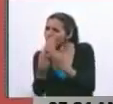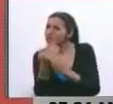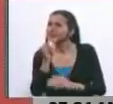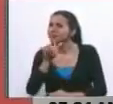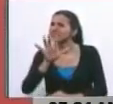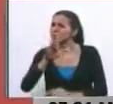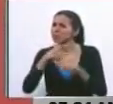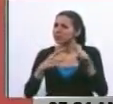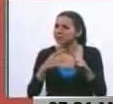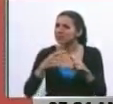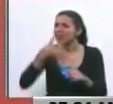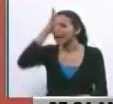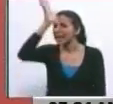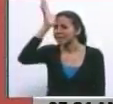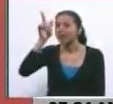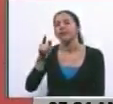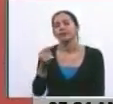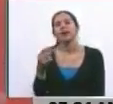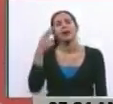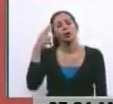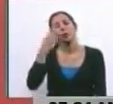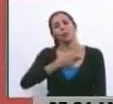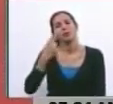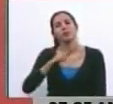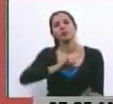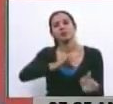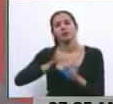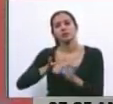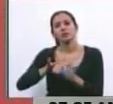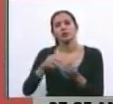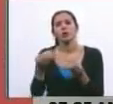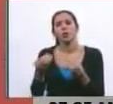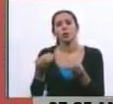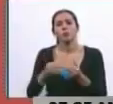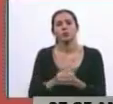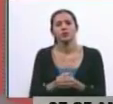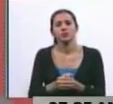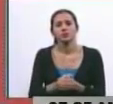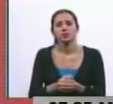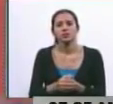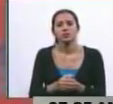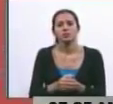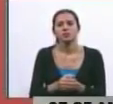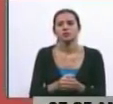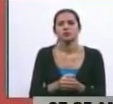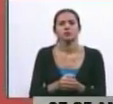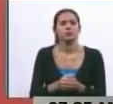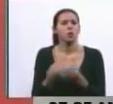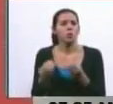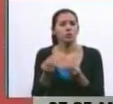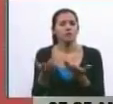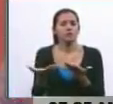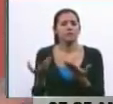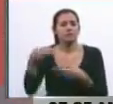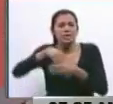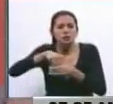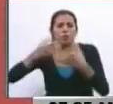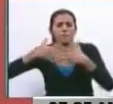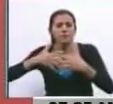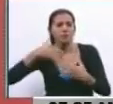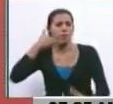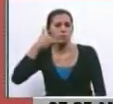de Gallo, Hernán. Tuvo responsabilidad hasta la madrugada. Así es. Jacqueline, ¿cómo se puede vincular ese cambio que ha surgido dentro de Movilnet? ¿Cuál es el estatus